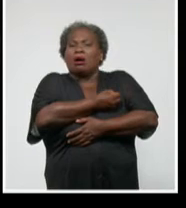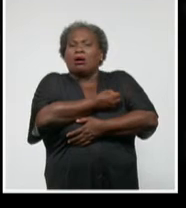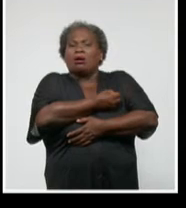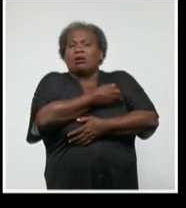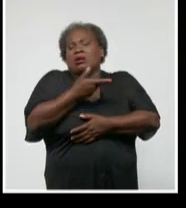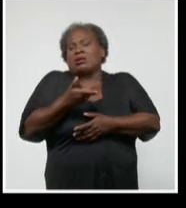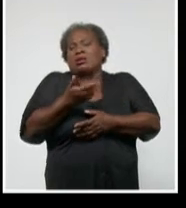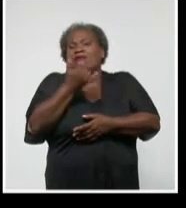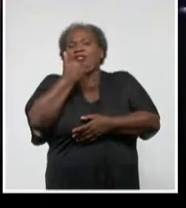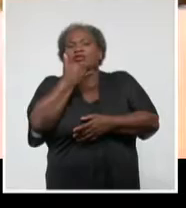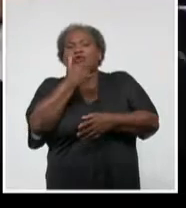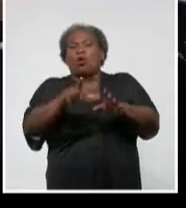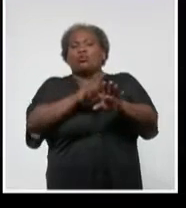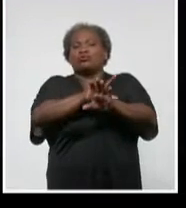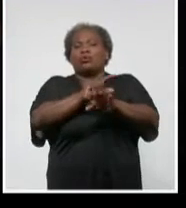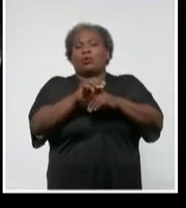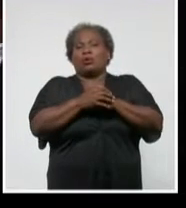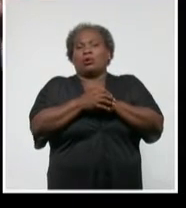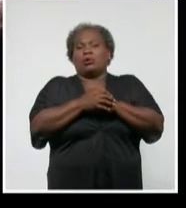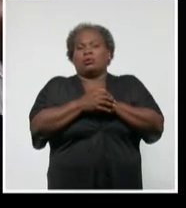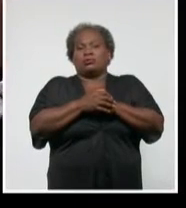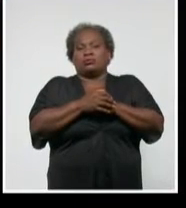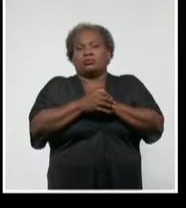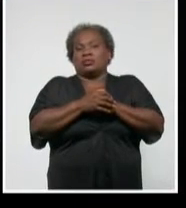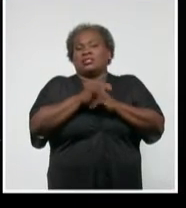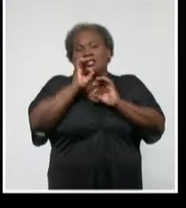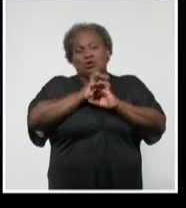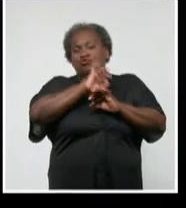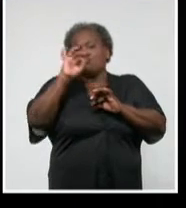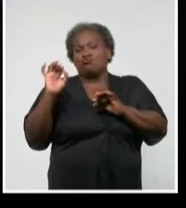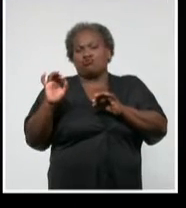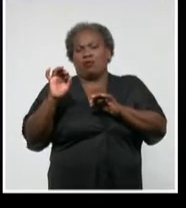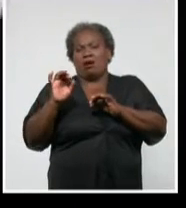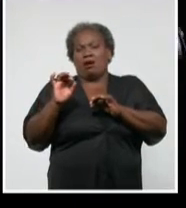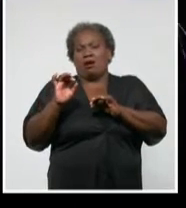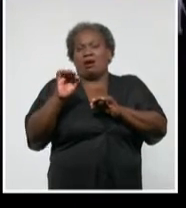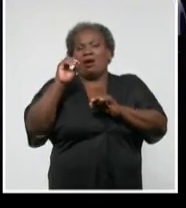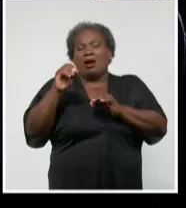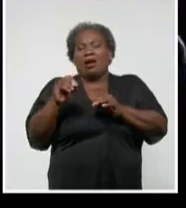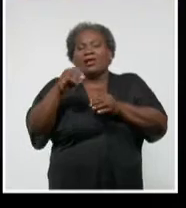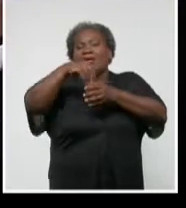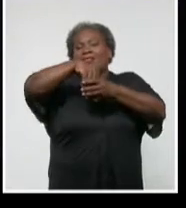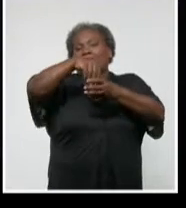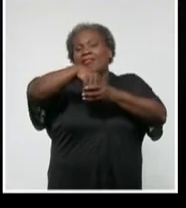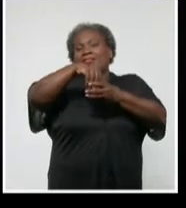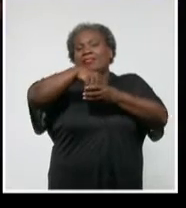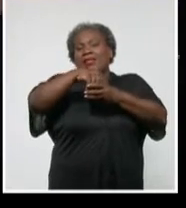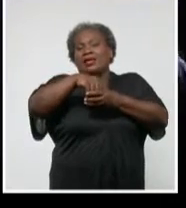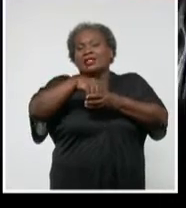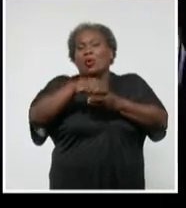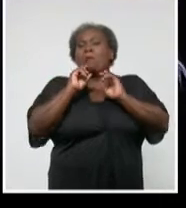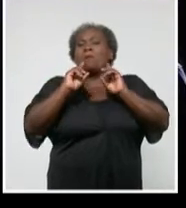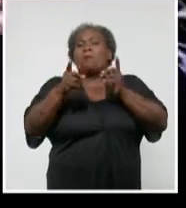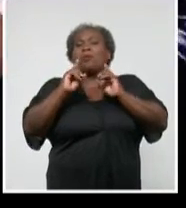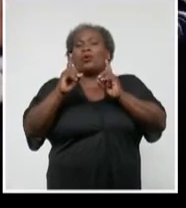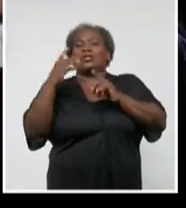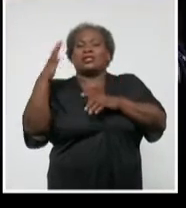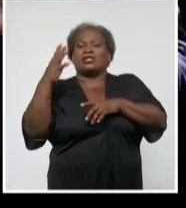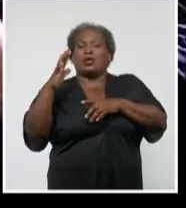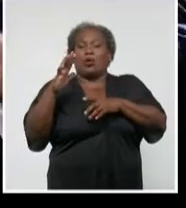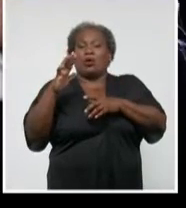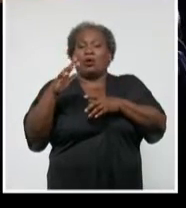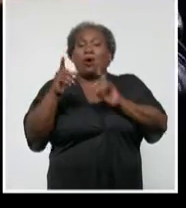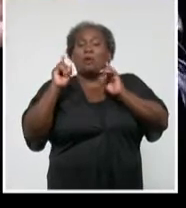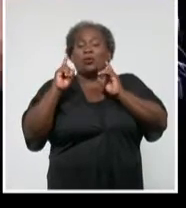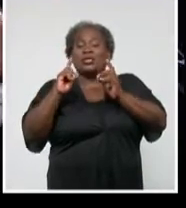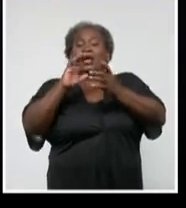corrupción. Nunca ha dejado de ser parte de la plataforma de política exterior de Estados Unidos, la doctrina Monroe.